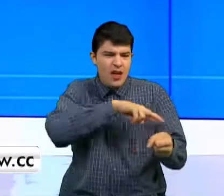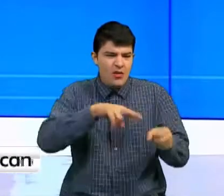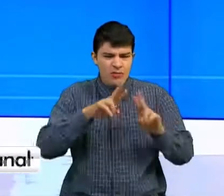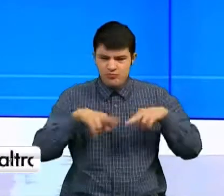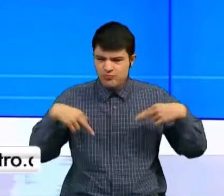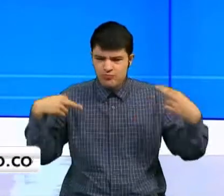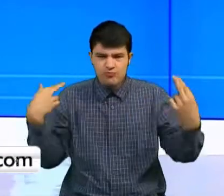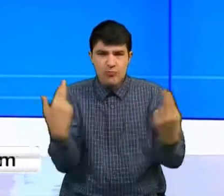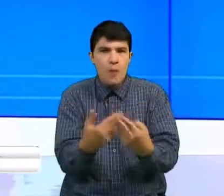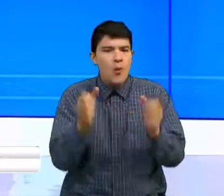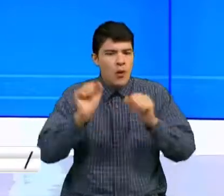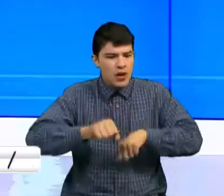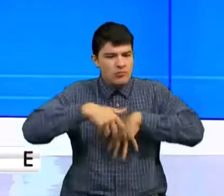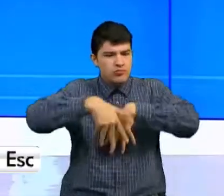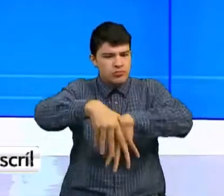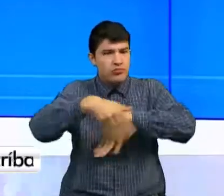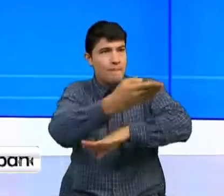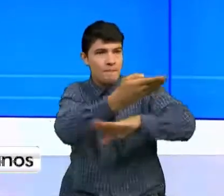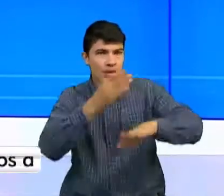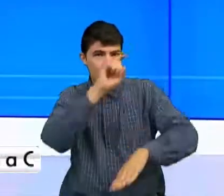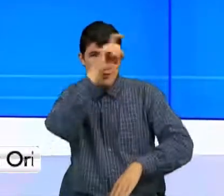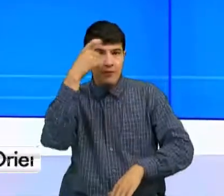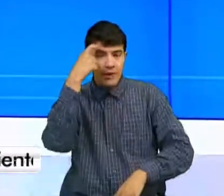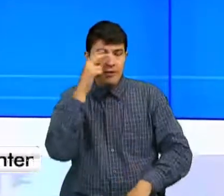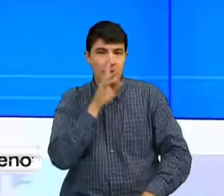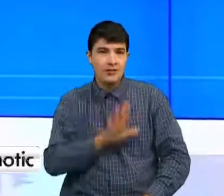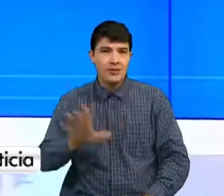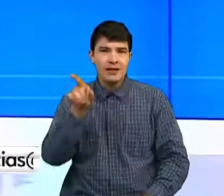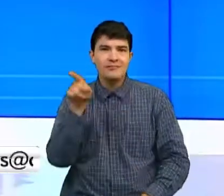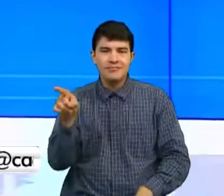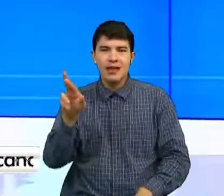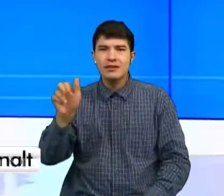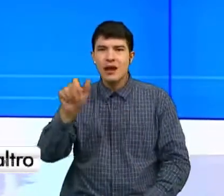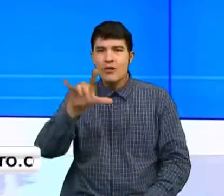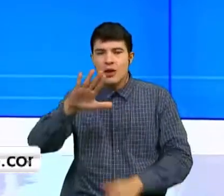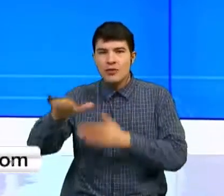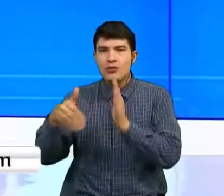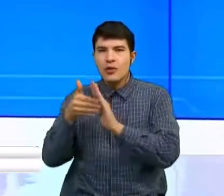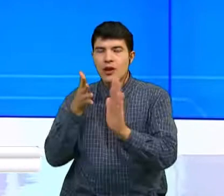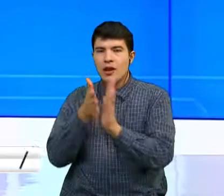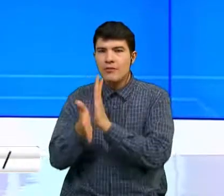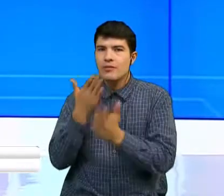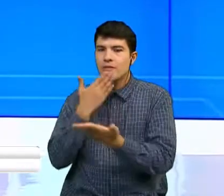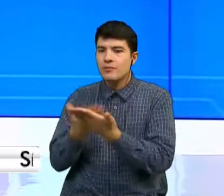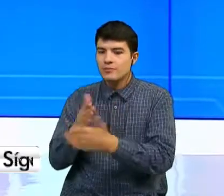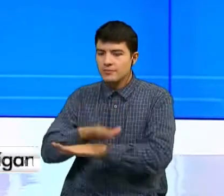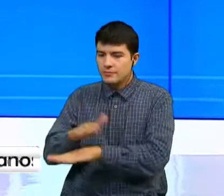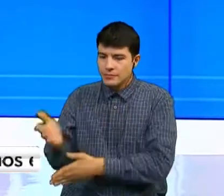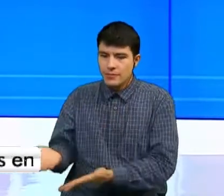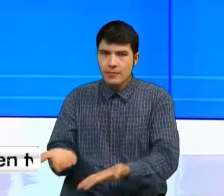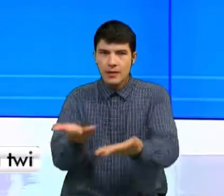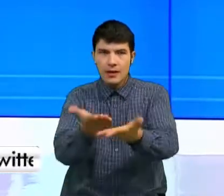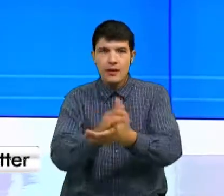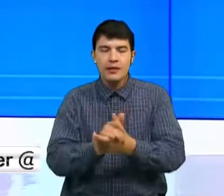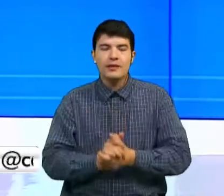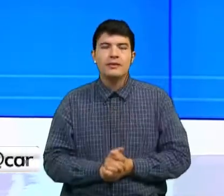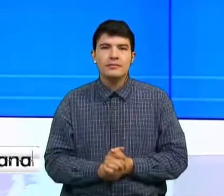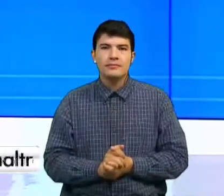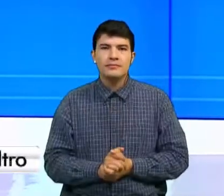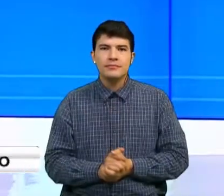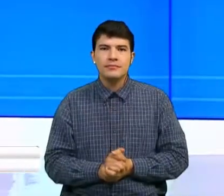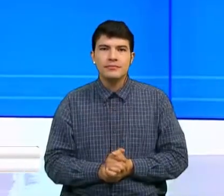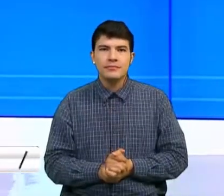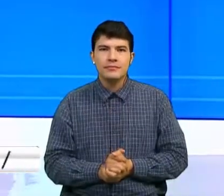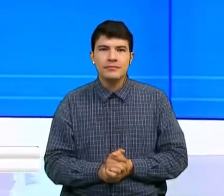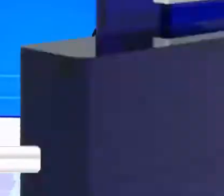reunieron allí para protestar ante el gobierno nacional. Allí está nuestro compañero Raúl Rolando Castro con toda la información. Raúl, muy buenas tardes. ¿Y cómo se llevó a cabo esta